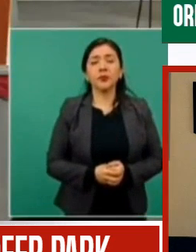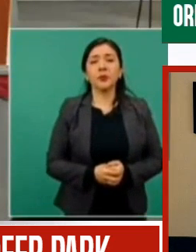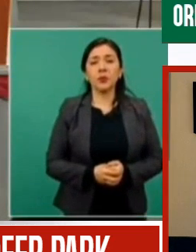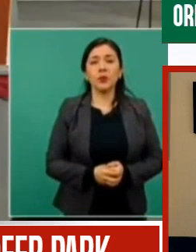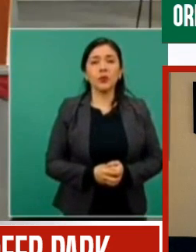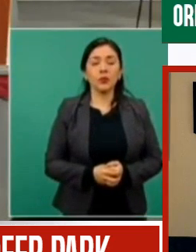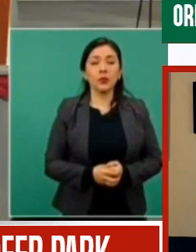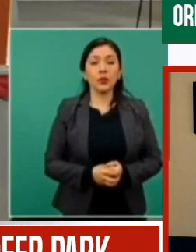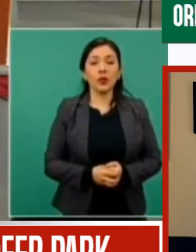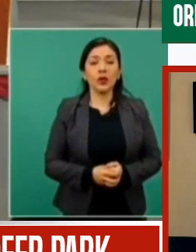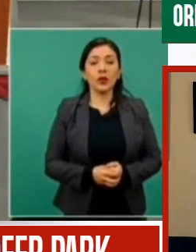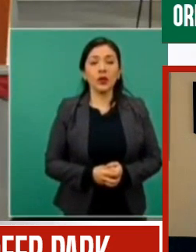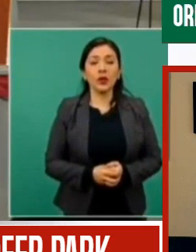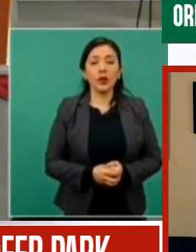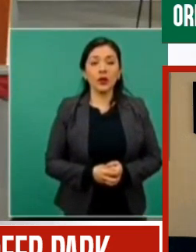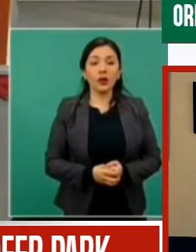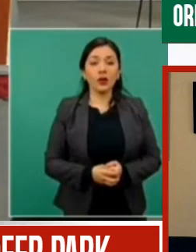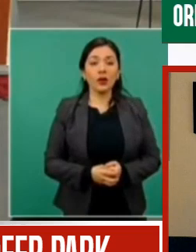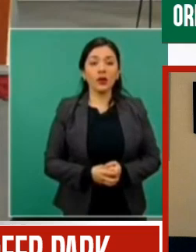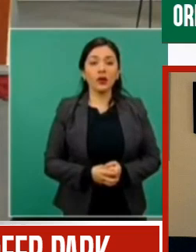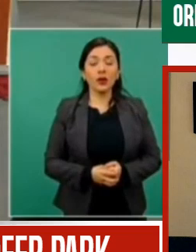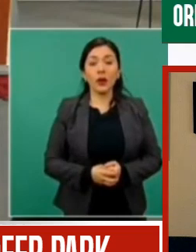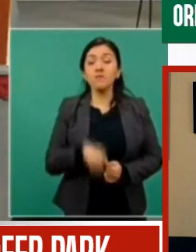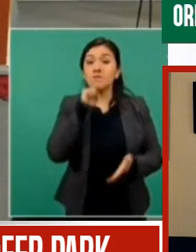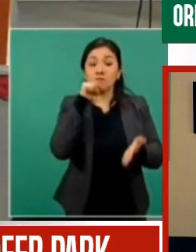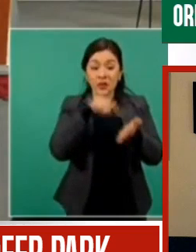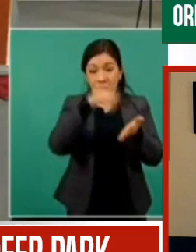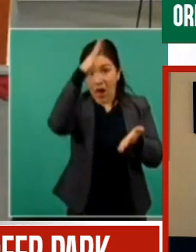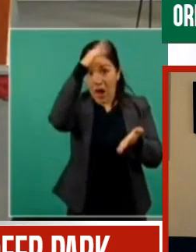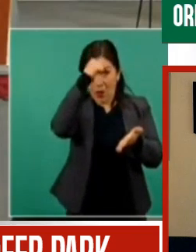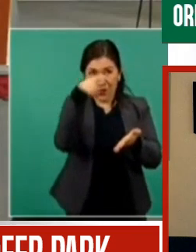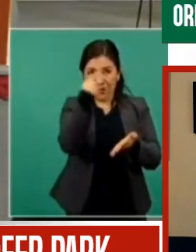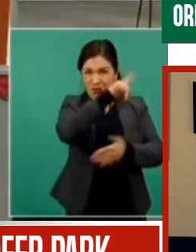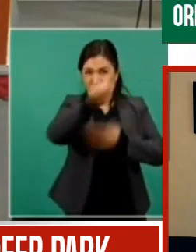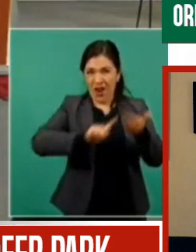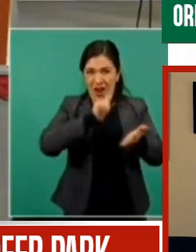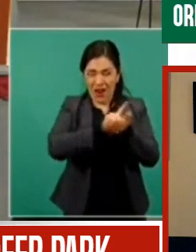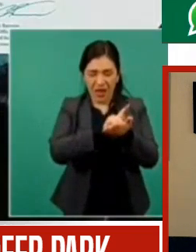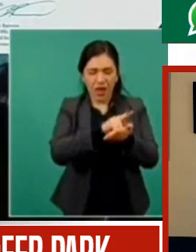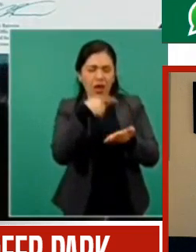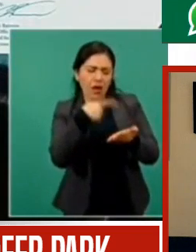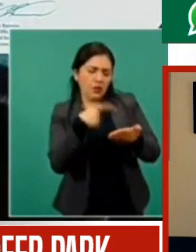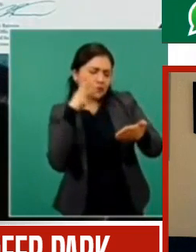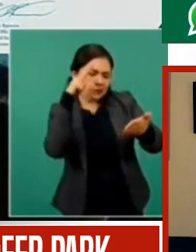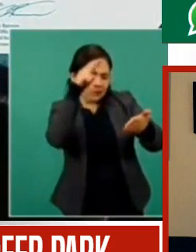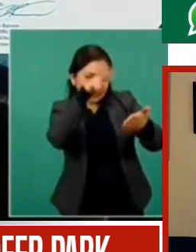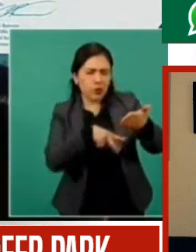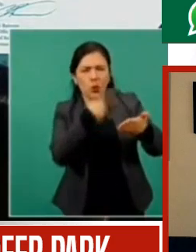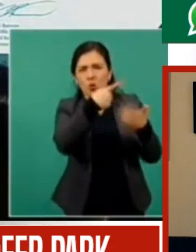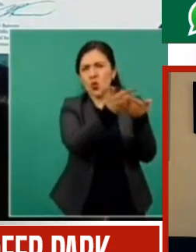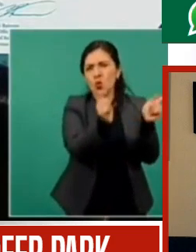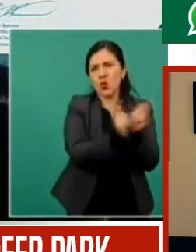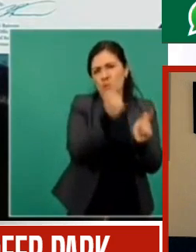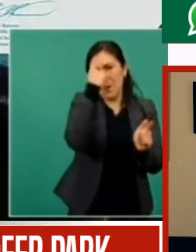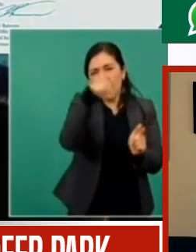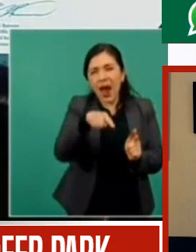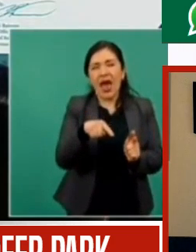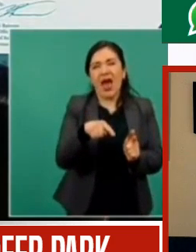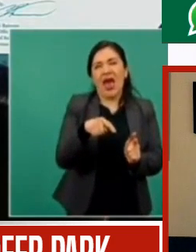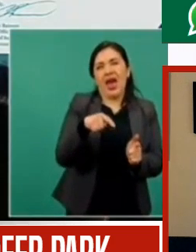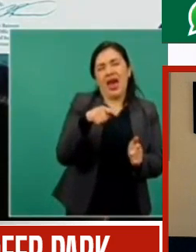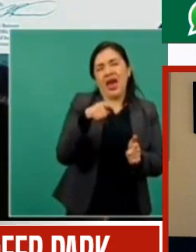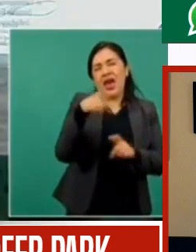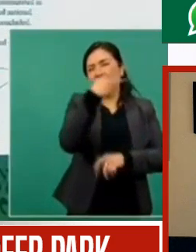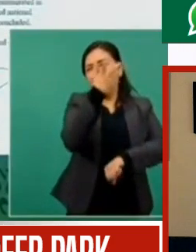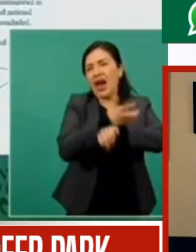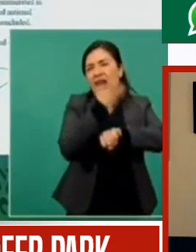a y en de acuerdo a estas disposiciones el comité de inversiones extranjeras de los eeuu que se